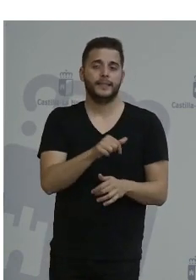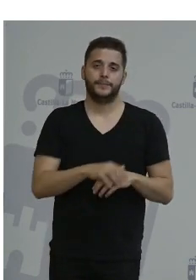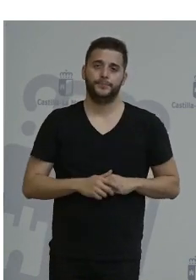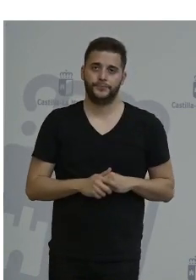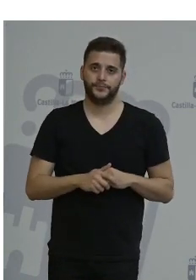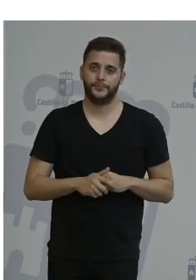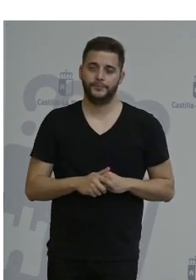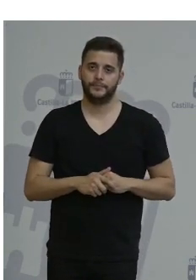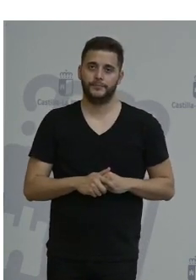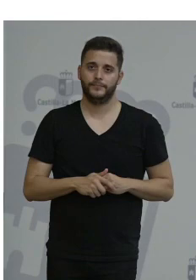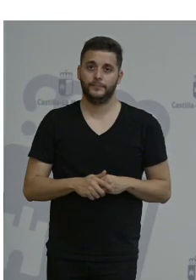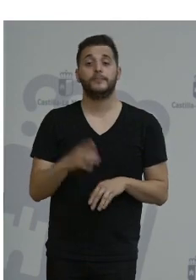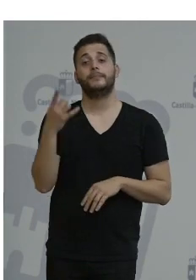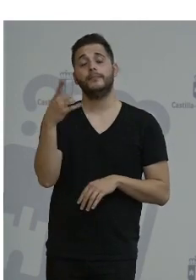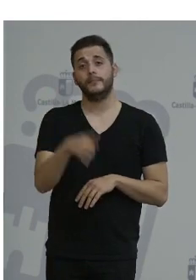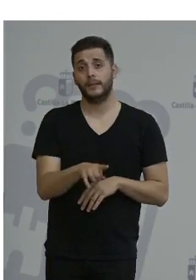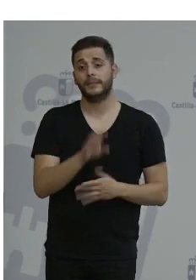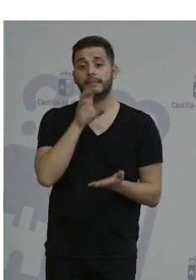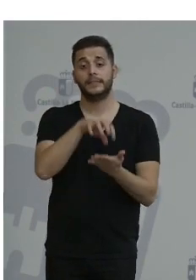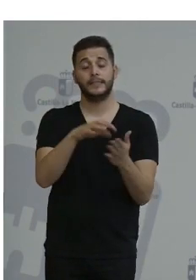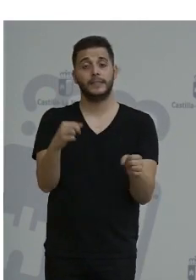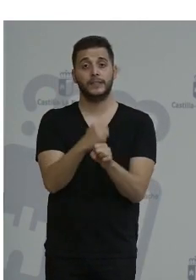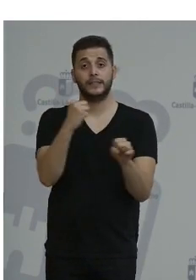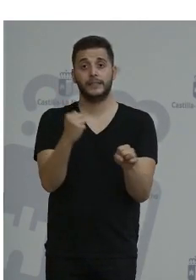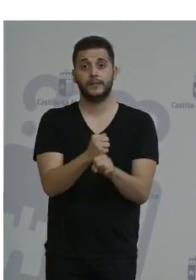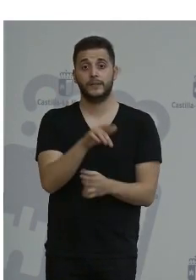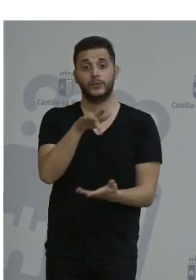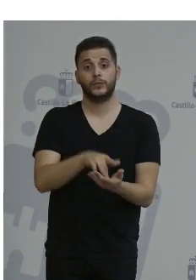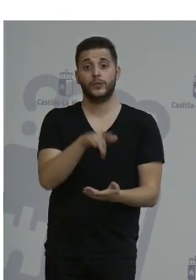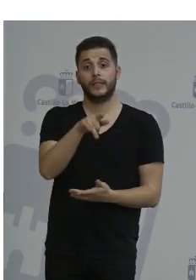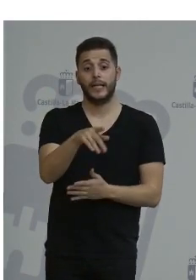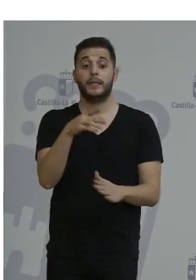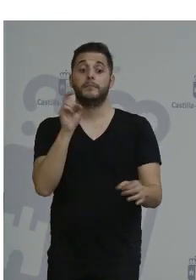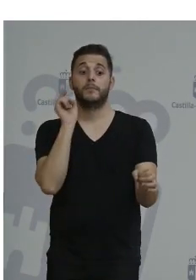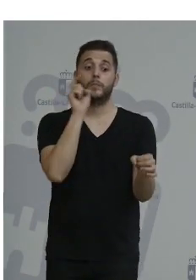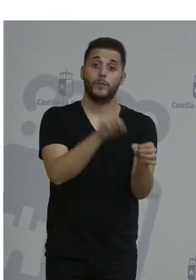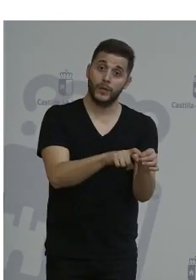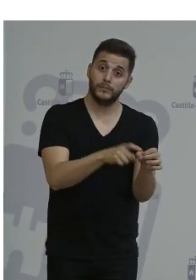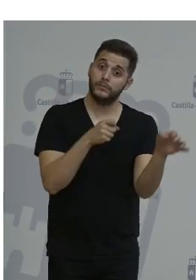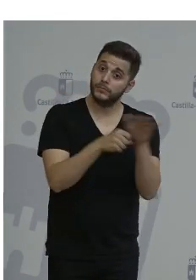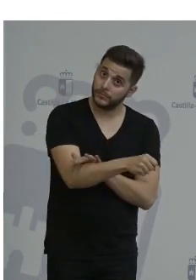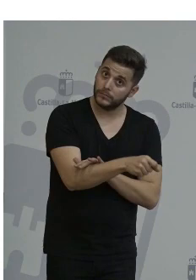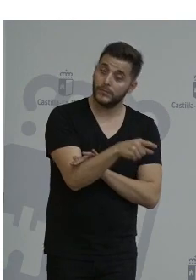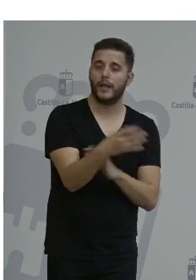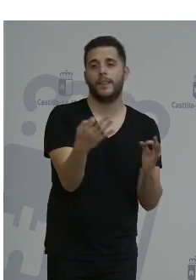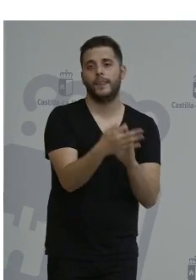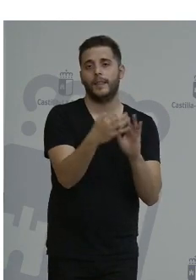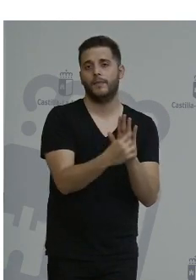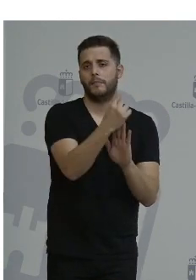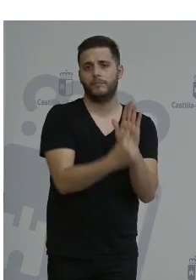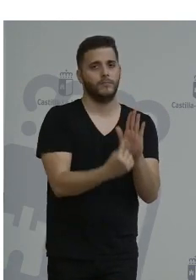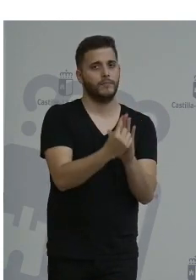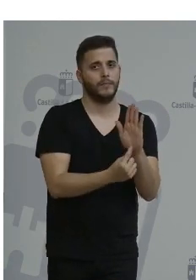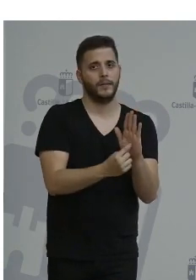También se tiene en cuenta que en el centro de trabajo en el que se va a producir la incorporación cumple unos estándares